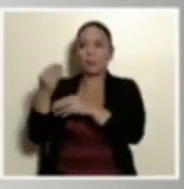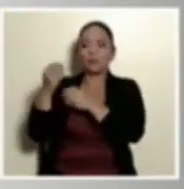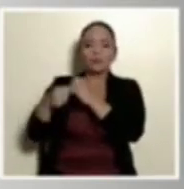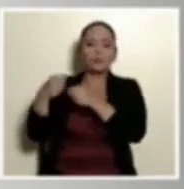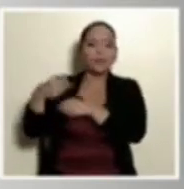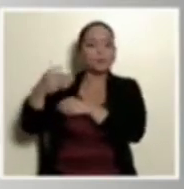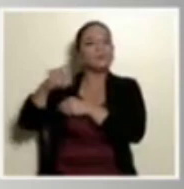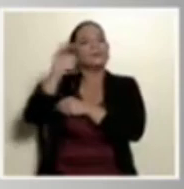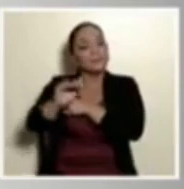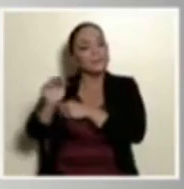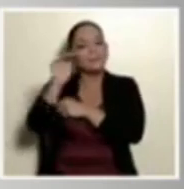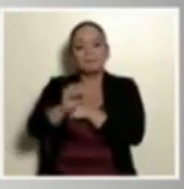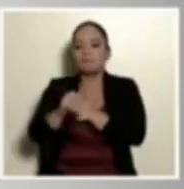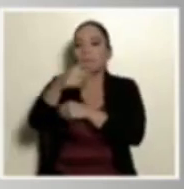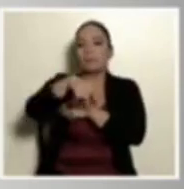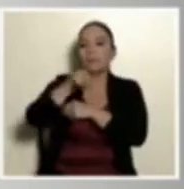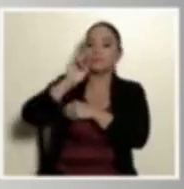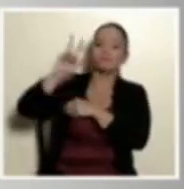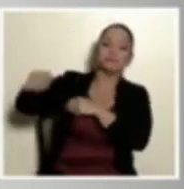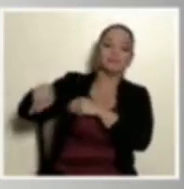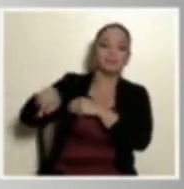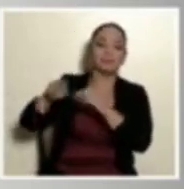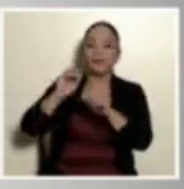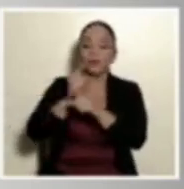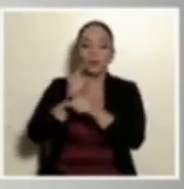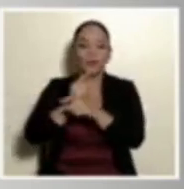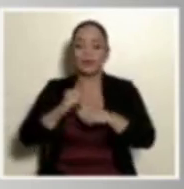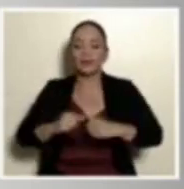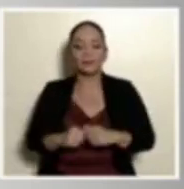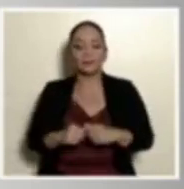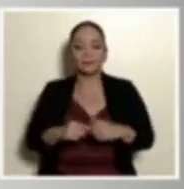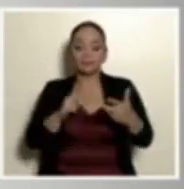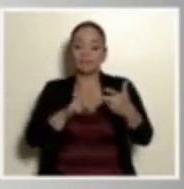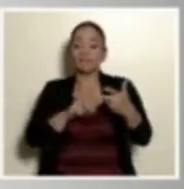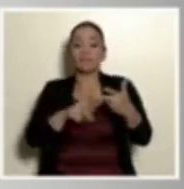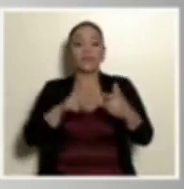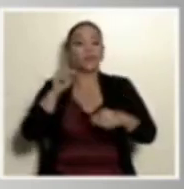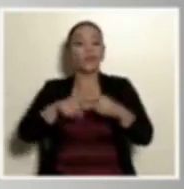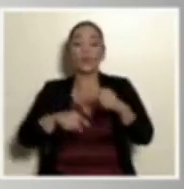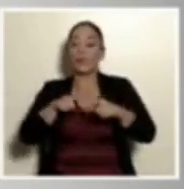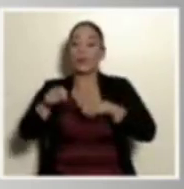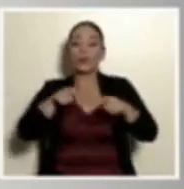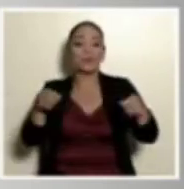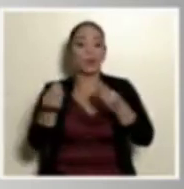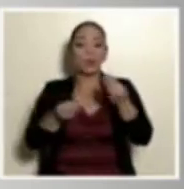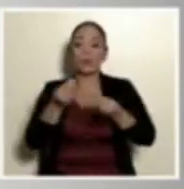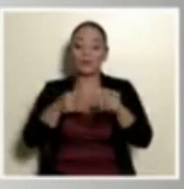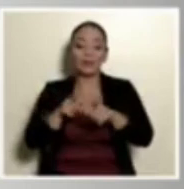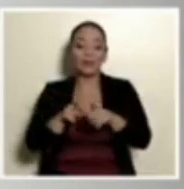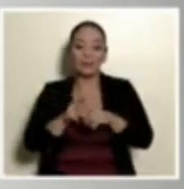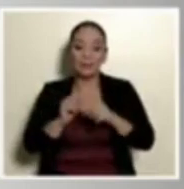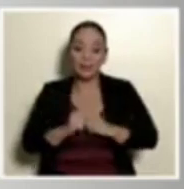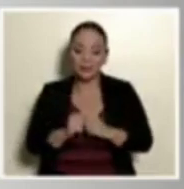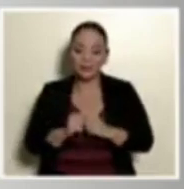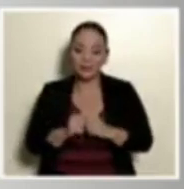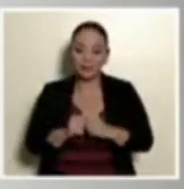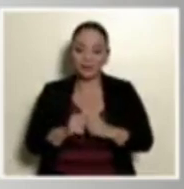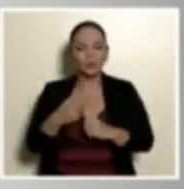se corrige. Lo más grave, no podemos medir nuestra productividad. Al final se pregunta uno, ¿qué podemos